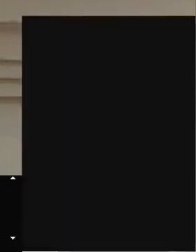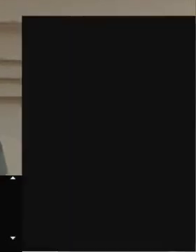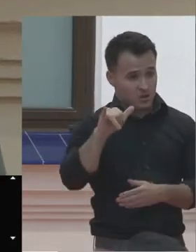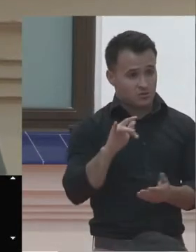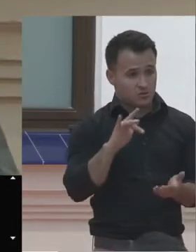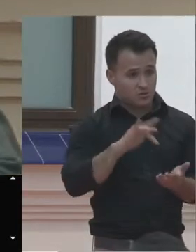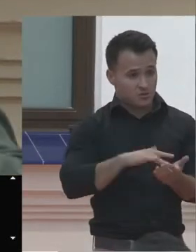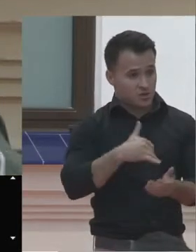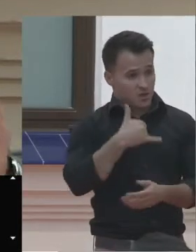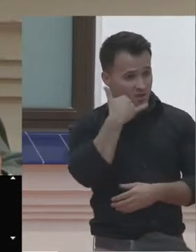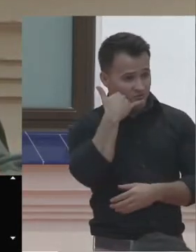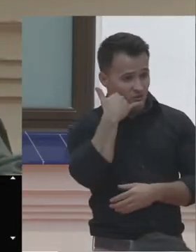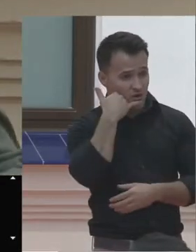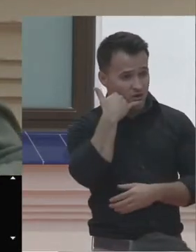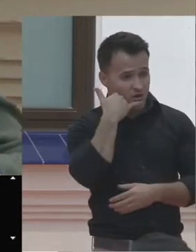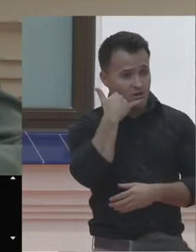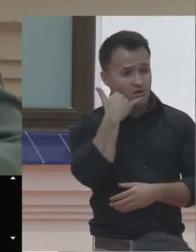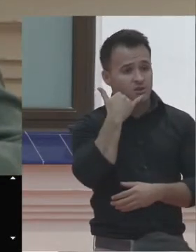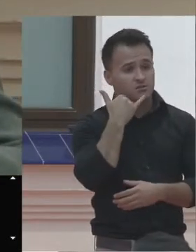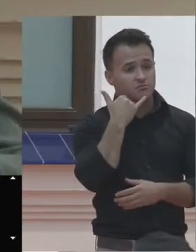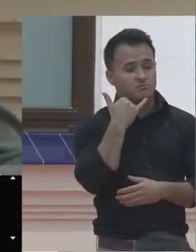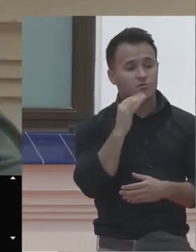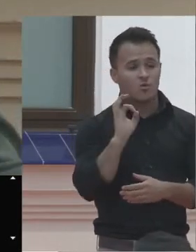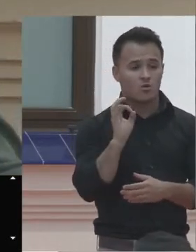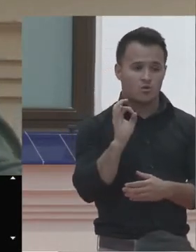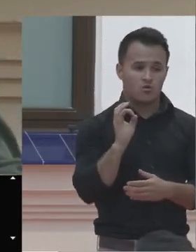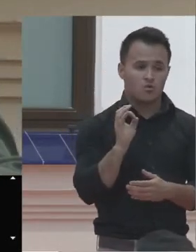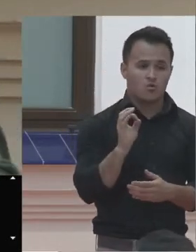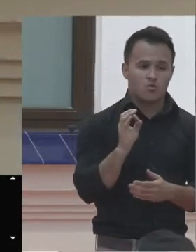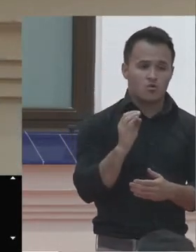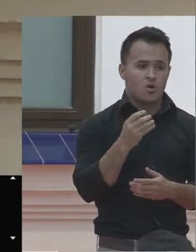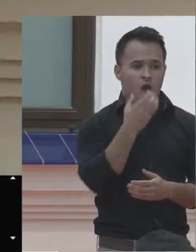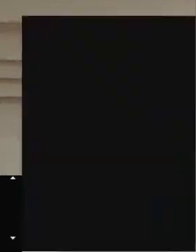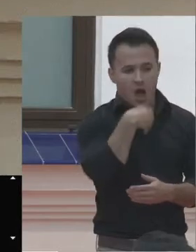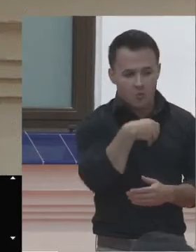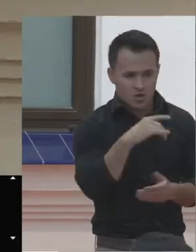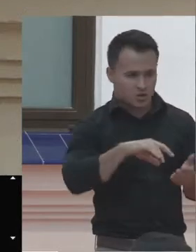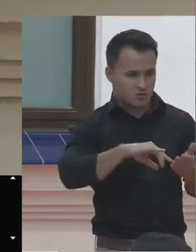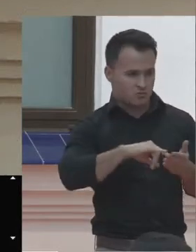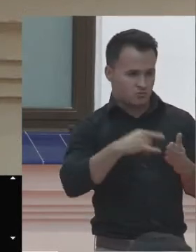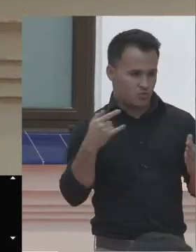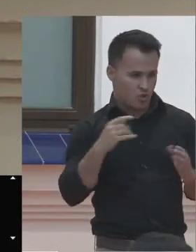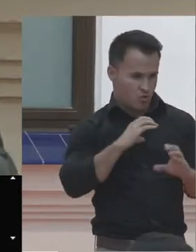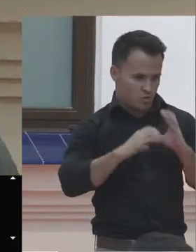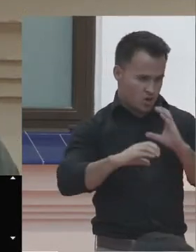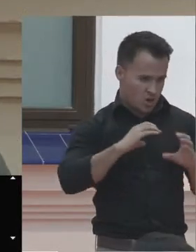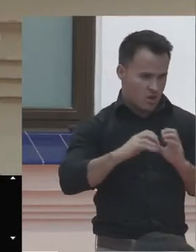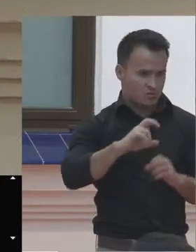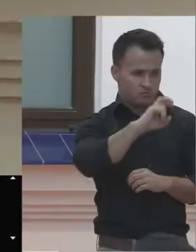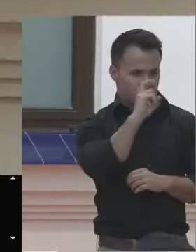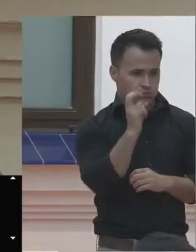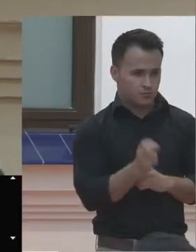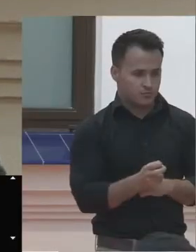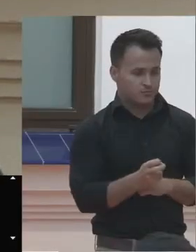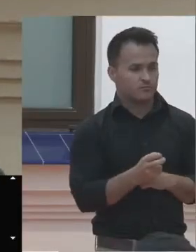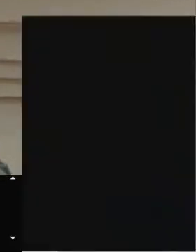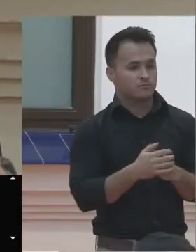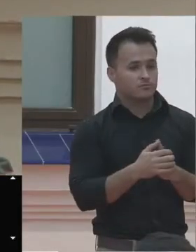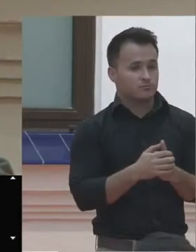nuevo sistema de comunicación o Apple un nuevo teléfono, pues cada uno tenemos que tener en cuenta los